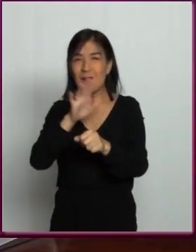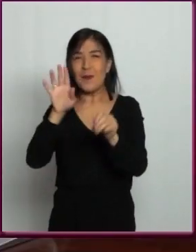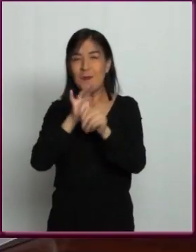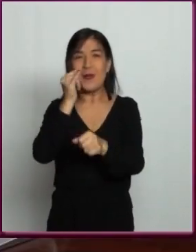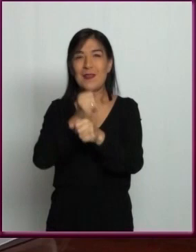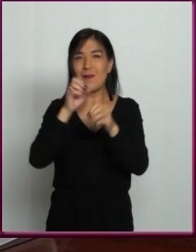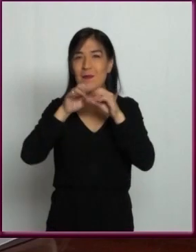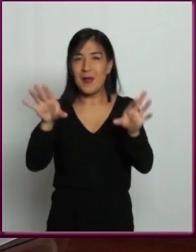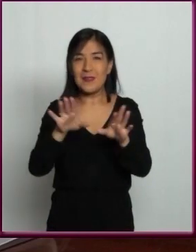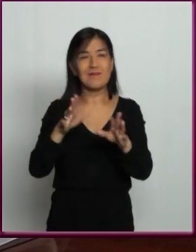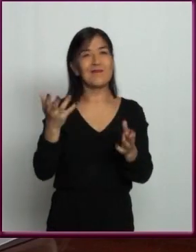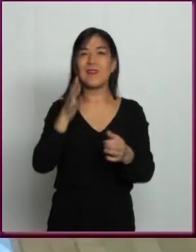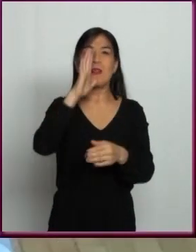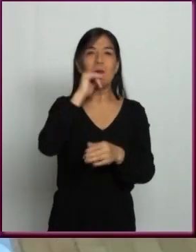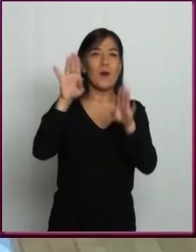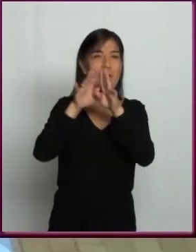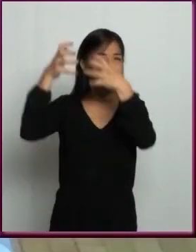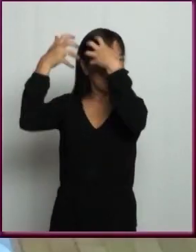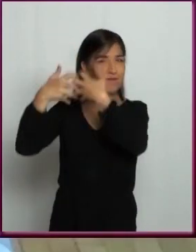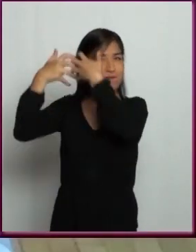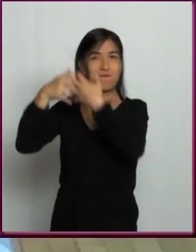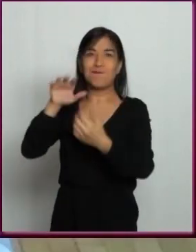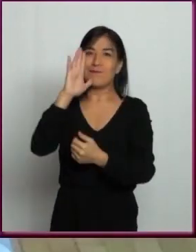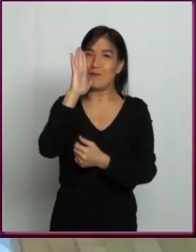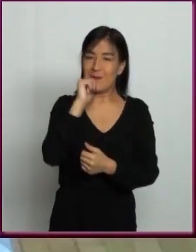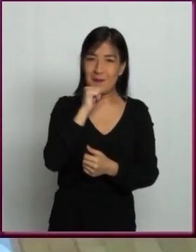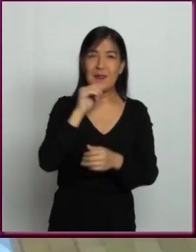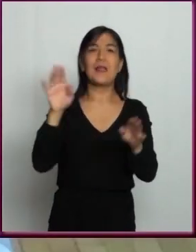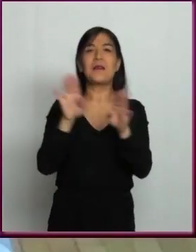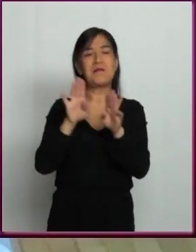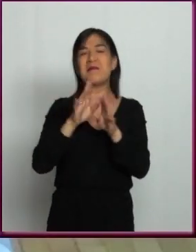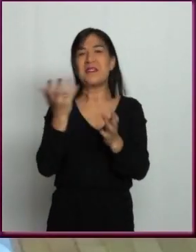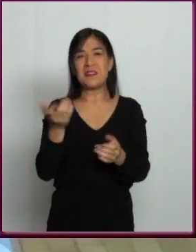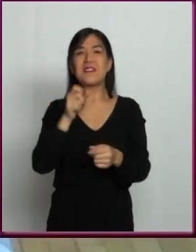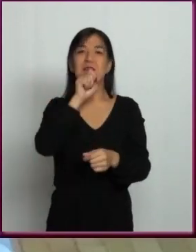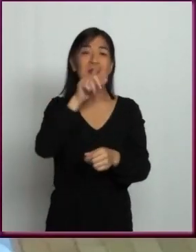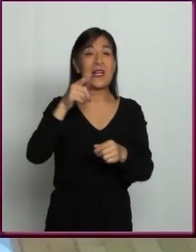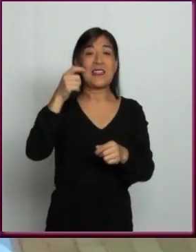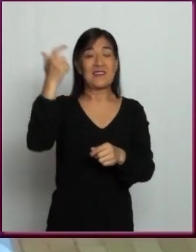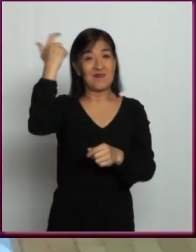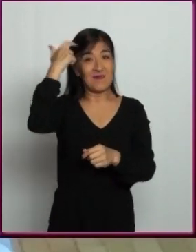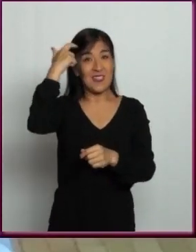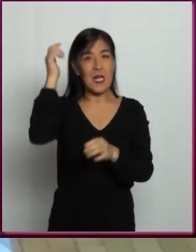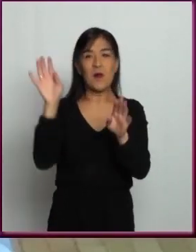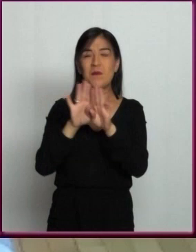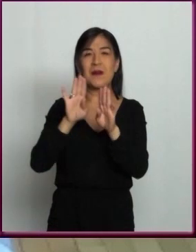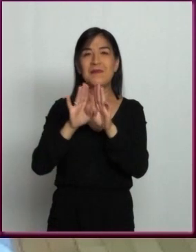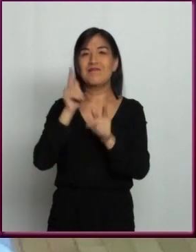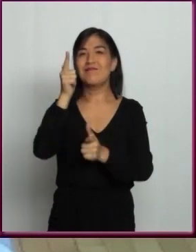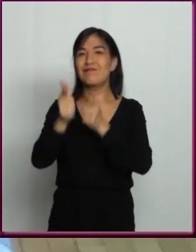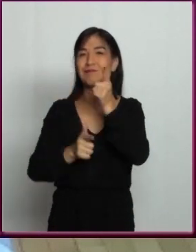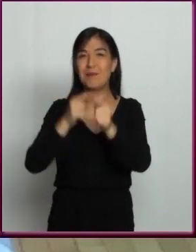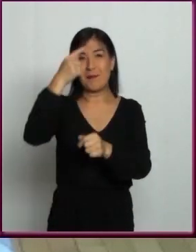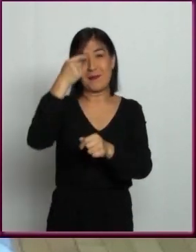tiene la capacidad de procesar cualquier cantidad de información. En realidad es muy pobre. El cerebro es bastante lento para